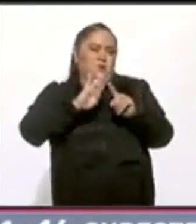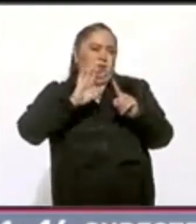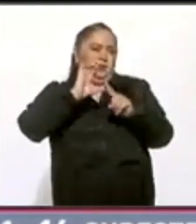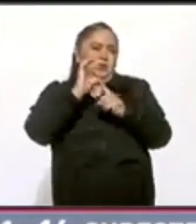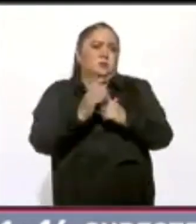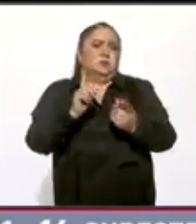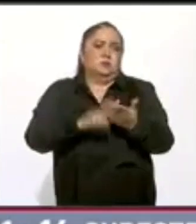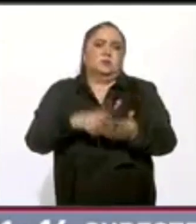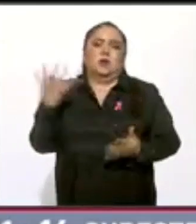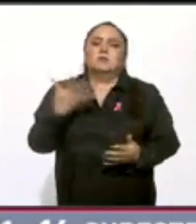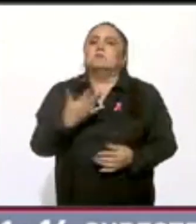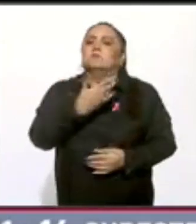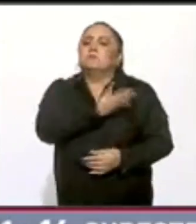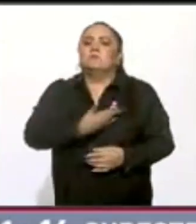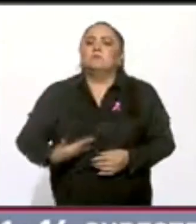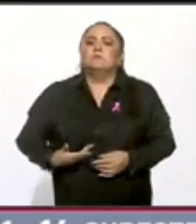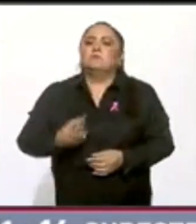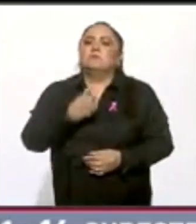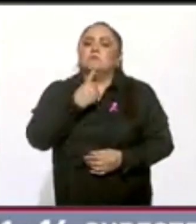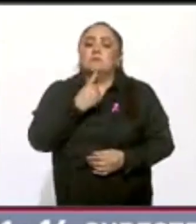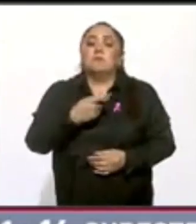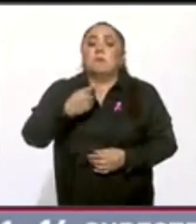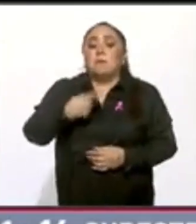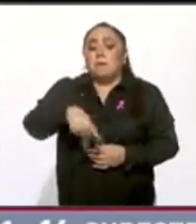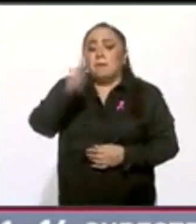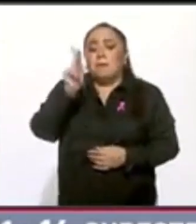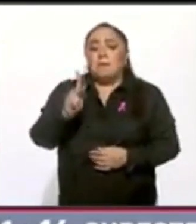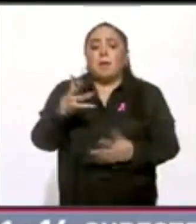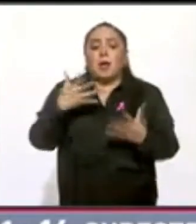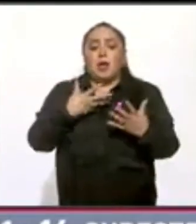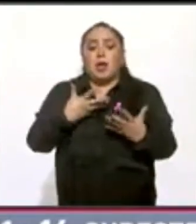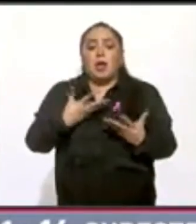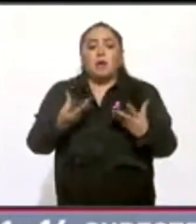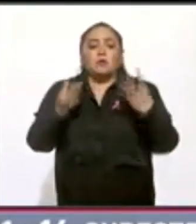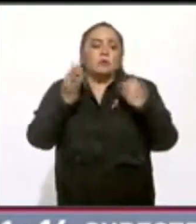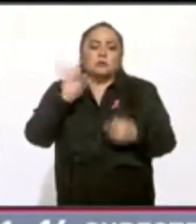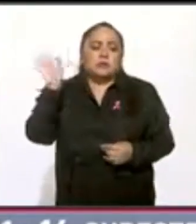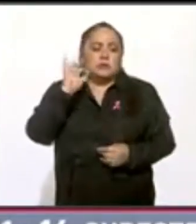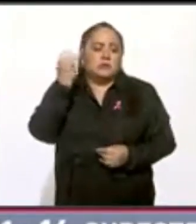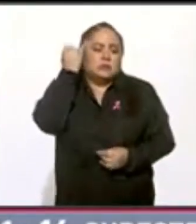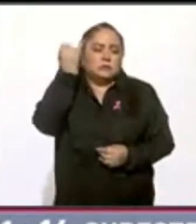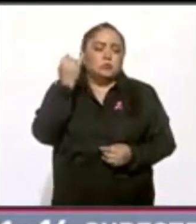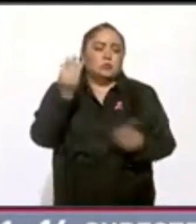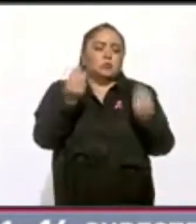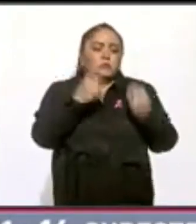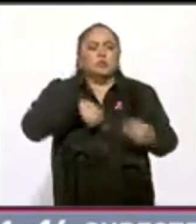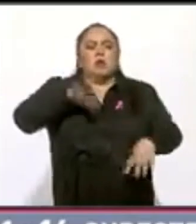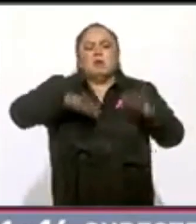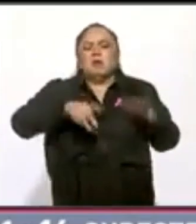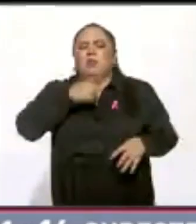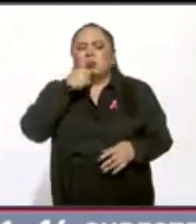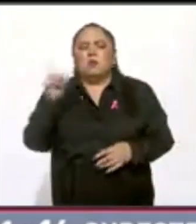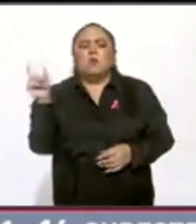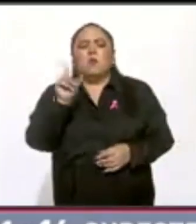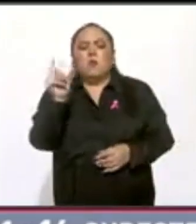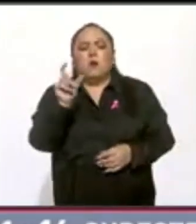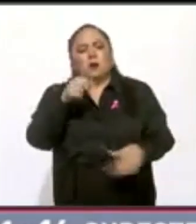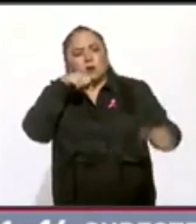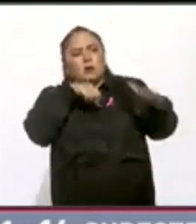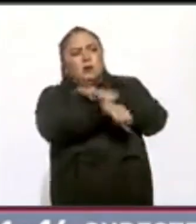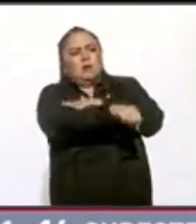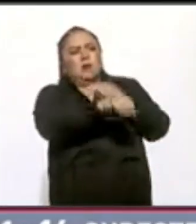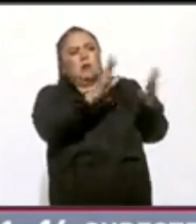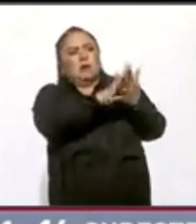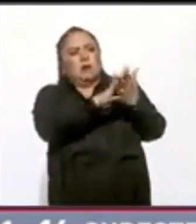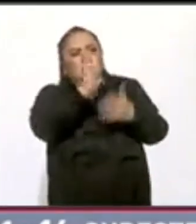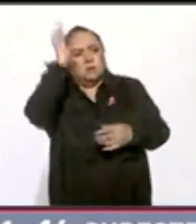hecho el presidente López Obrador. Pero hay muchos, habemos quizá muchos, que decimos, ¿cuándo van a meter a la cárcel a Peña